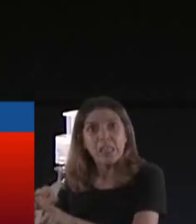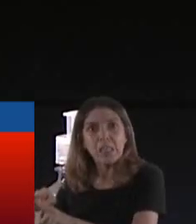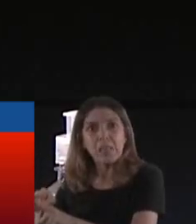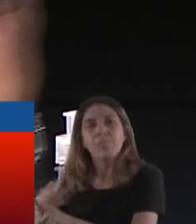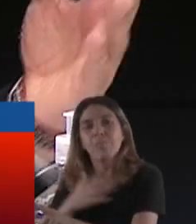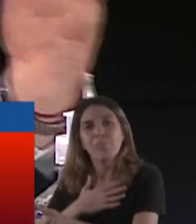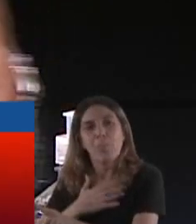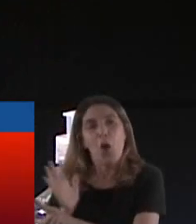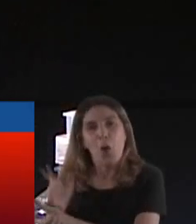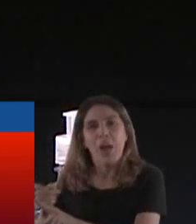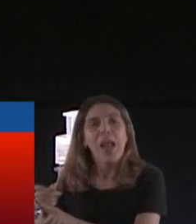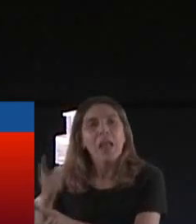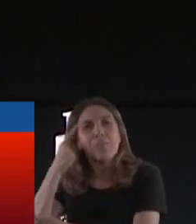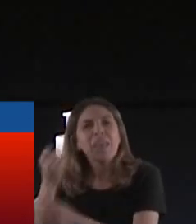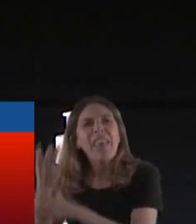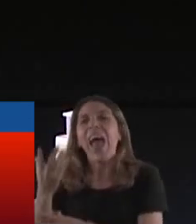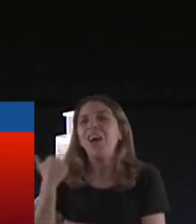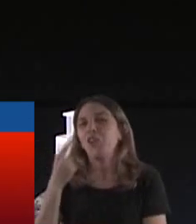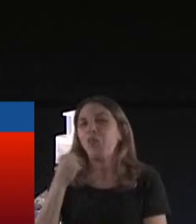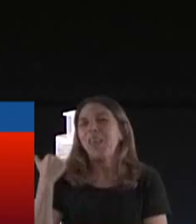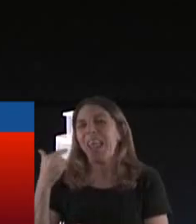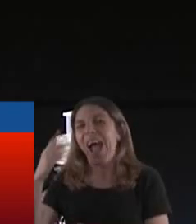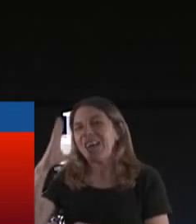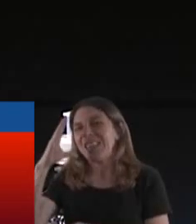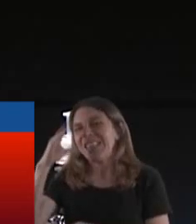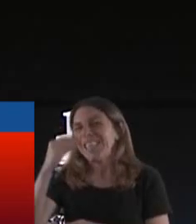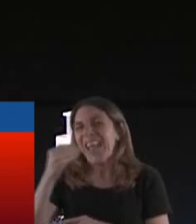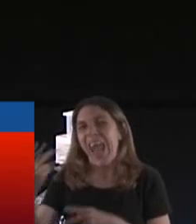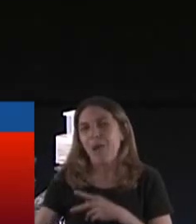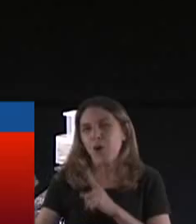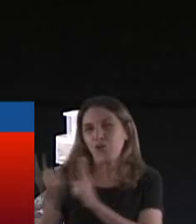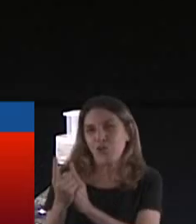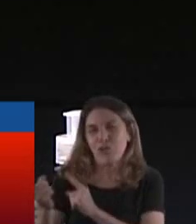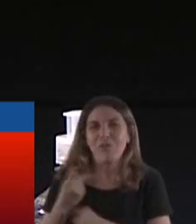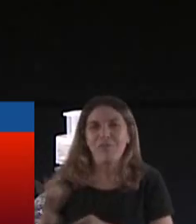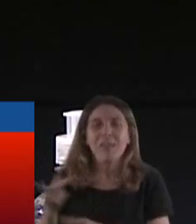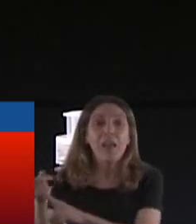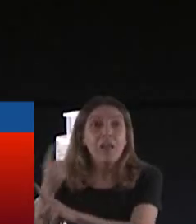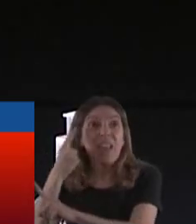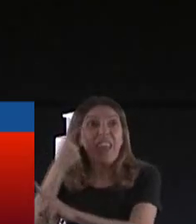pobre Ginés, se le había ocurrido, cenamos el otro día y nos acordábamos, se le ocurrió